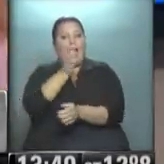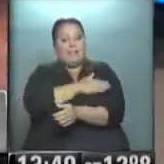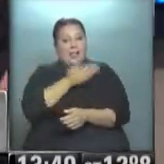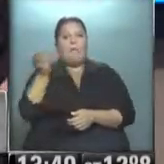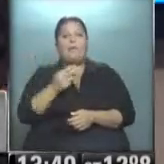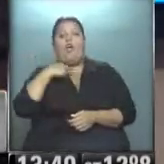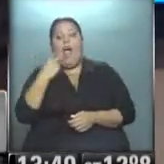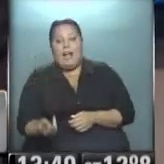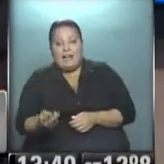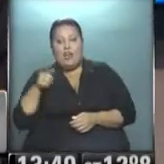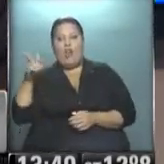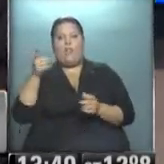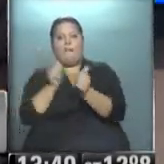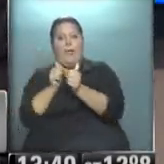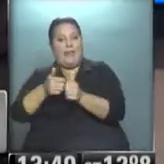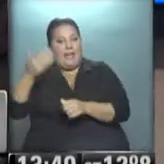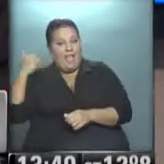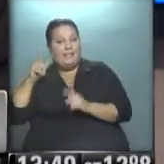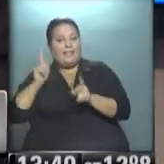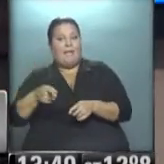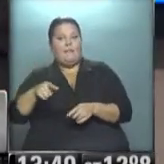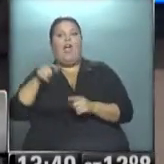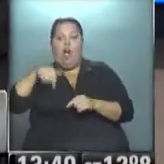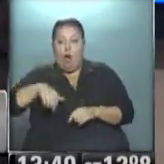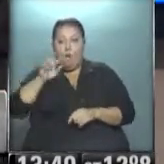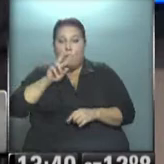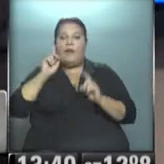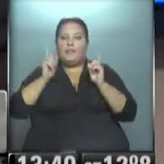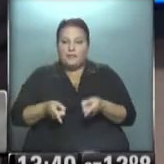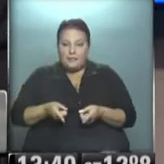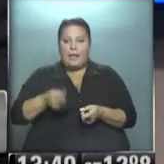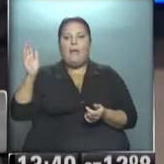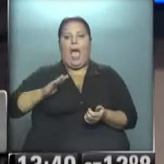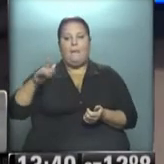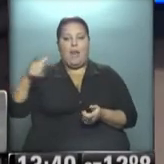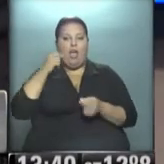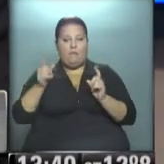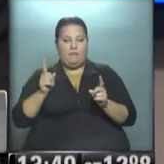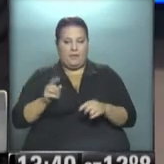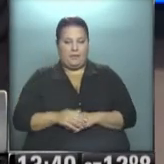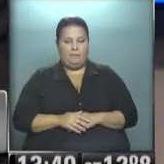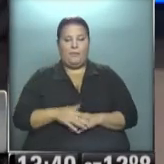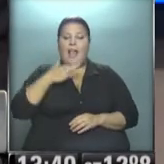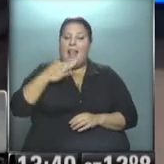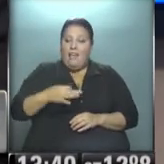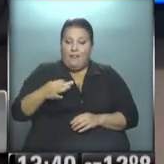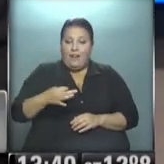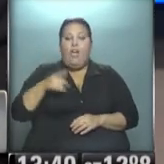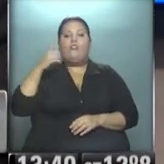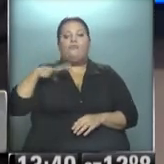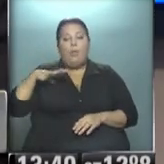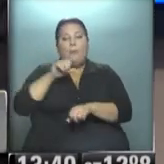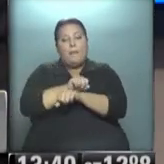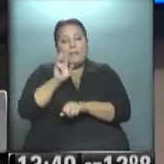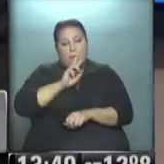pegado al hijo de una pareja anterior y esta pareja anterior hoy también está amenazada por javier lo cierto es que sigue presa